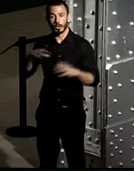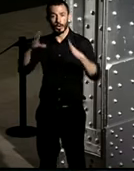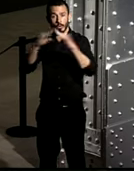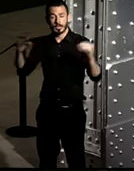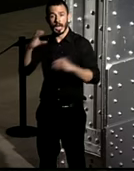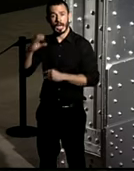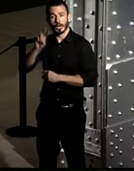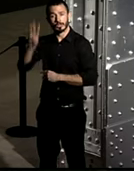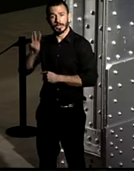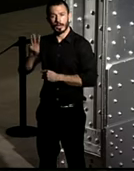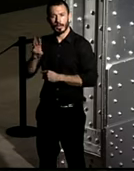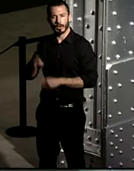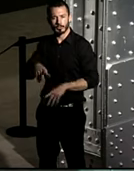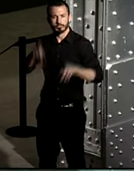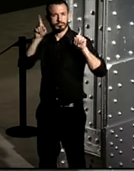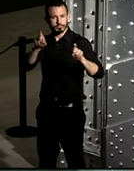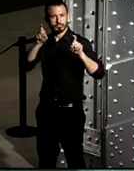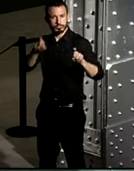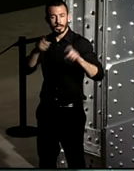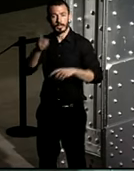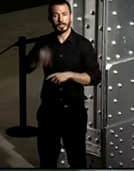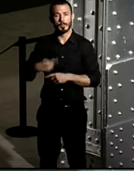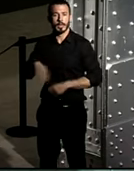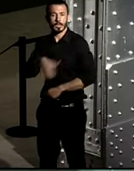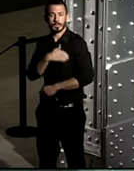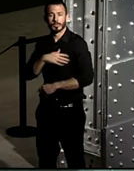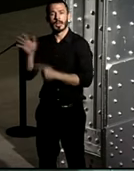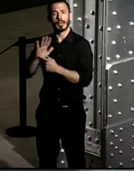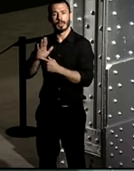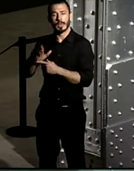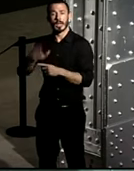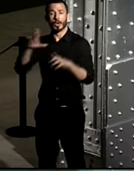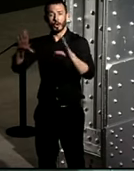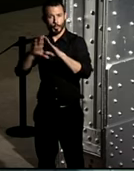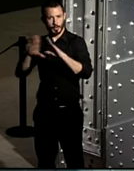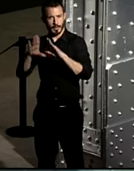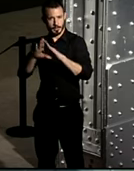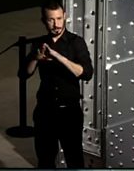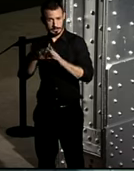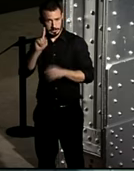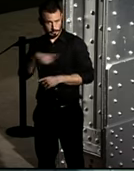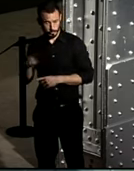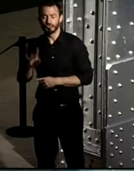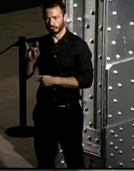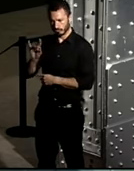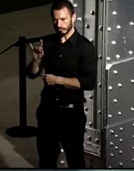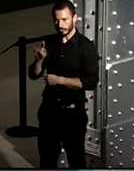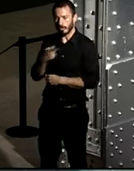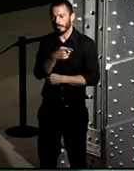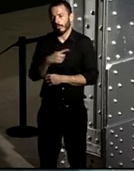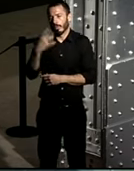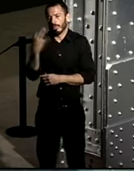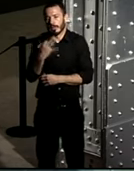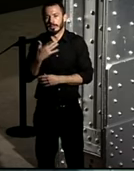Carlos III y en la Escuela de Cine de la Comunidad de Madrid. Sí, sí. A ver, tú tienes que saber más cosas que nosotros de los